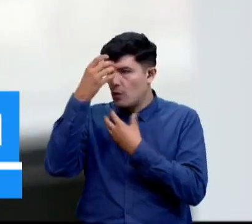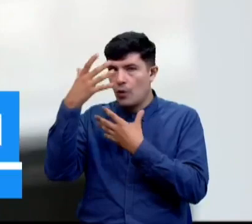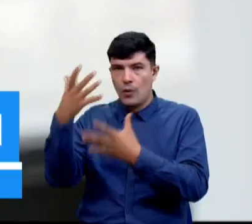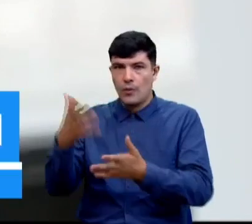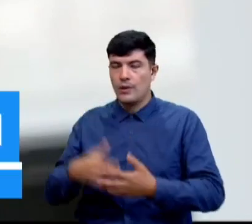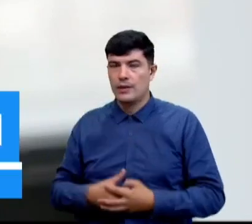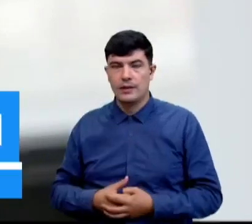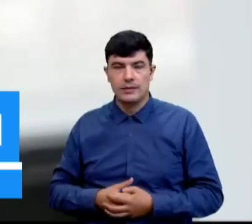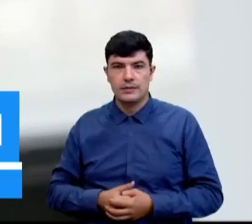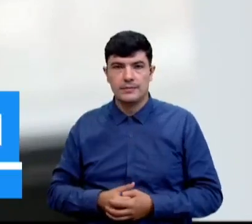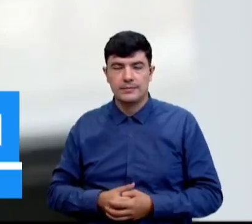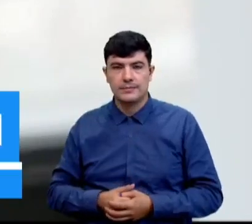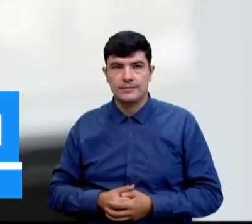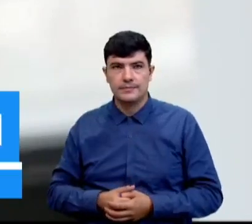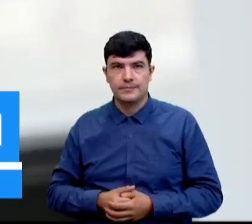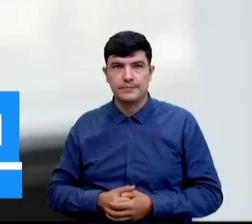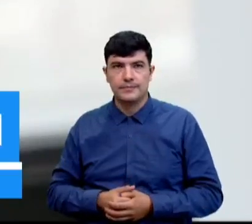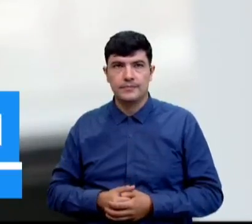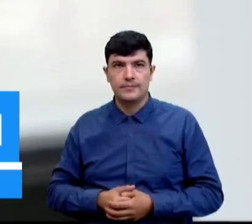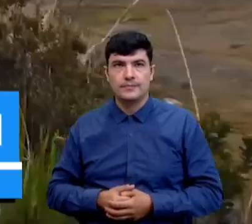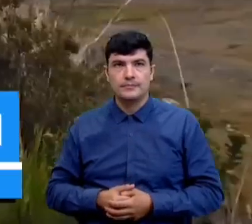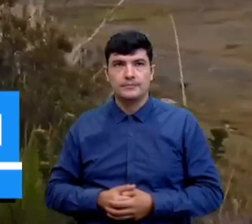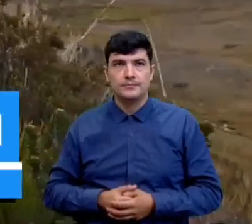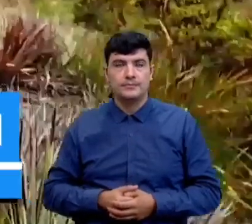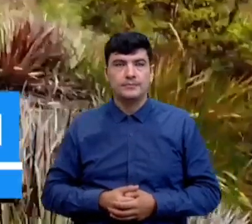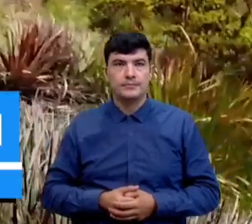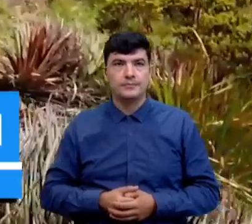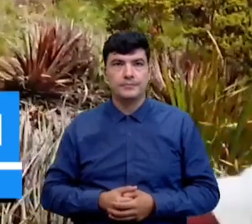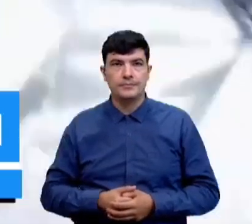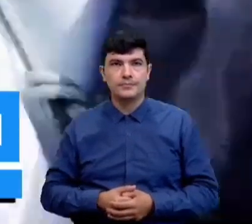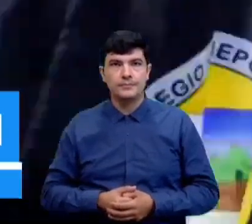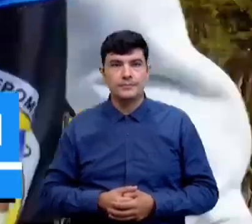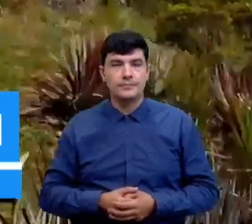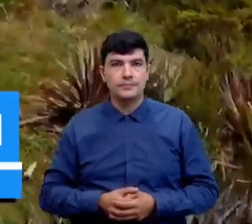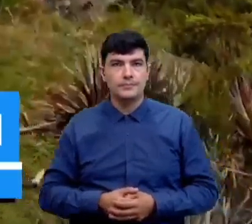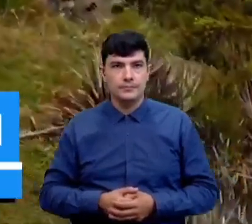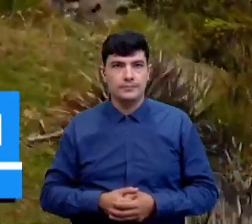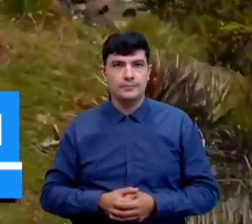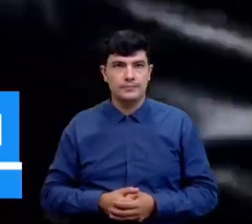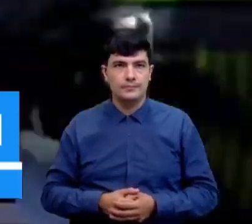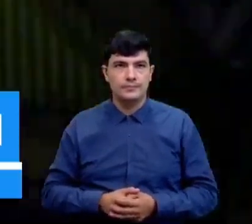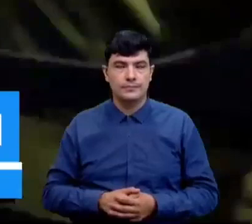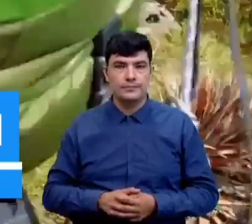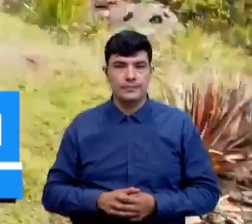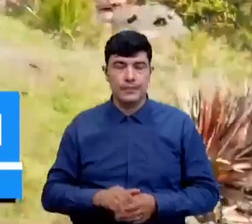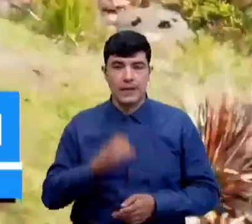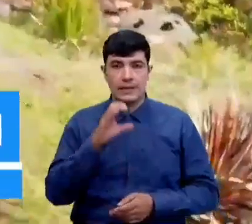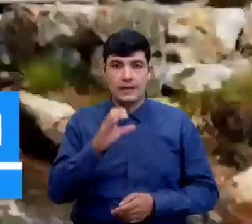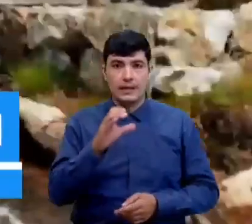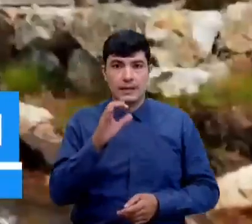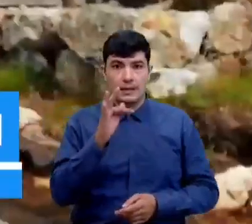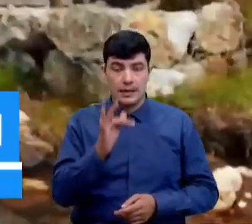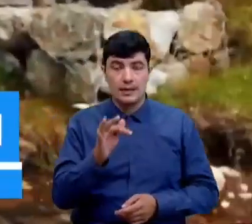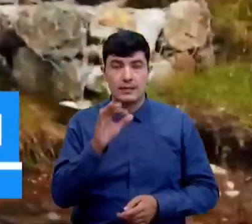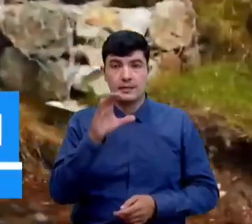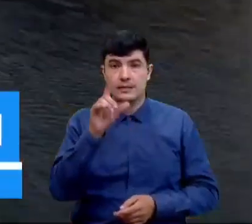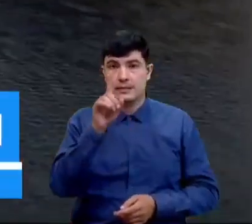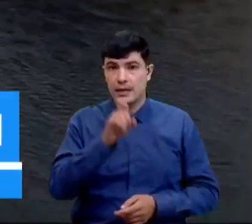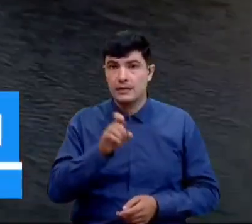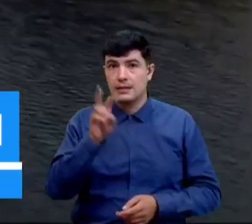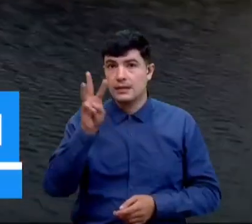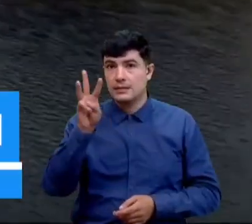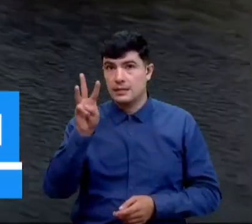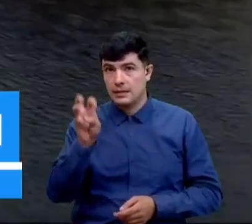la sentencia en torno a la delimitación del páramo a lo que el principal promotor de la sentencia t-361 de la corte